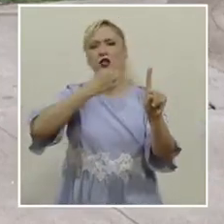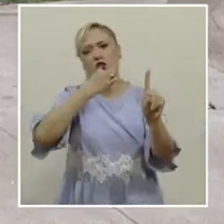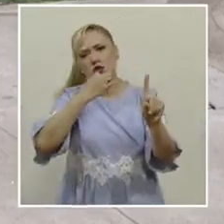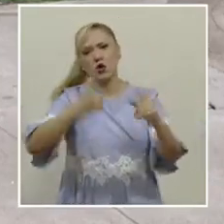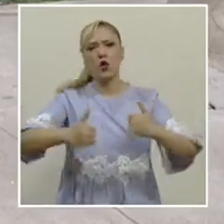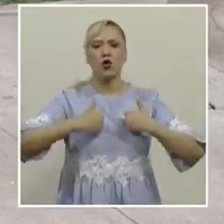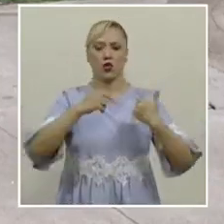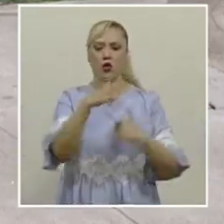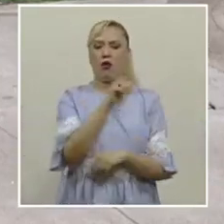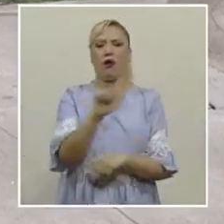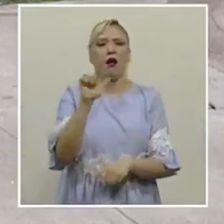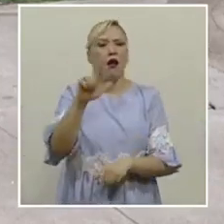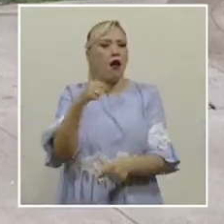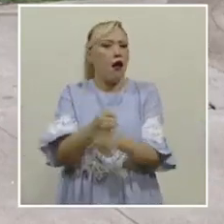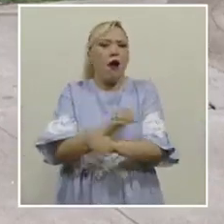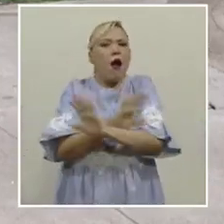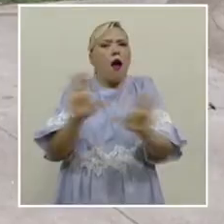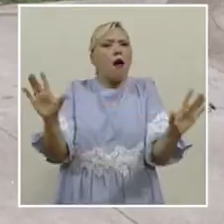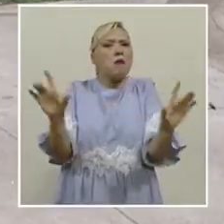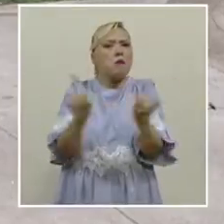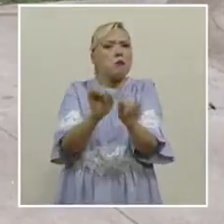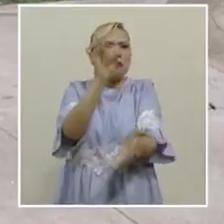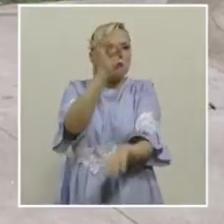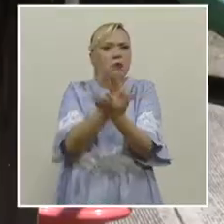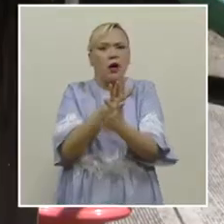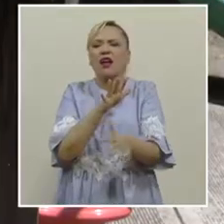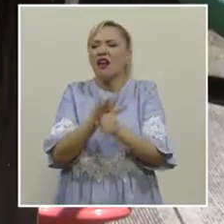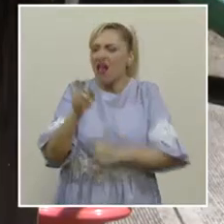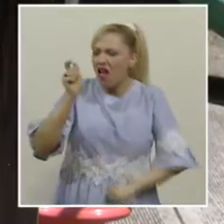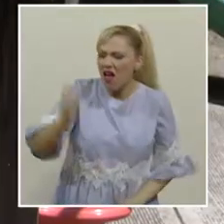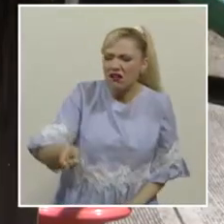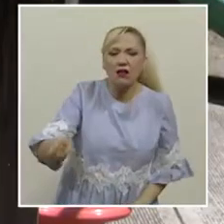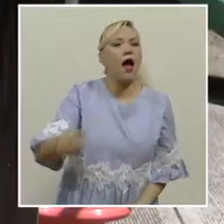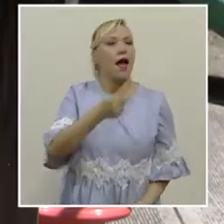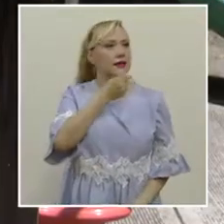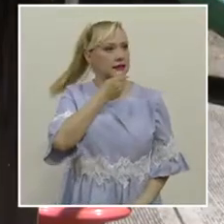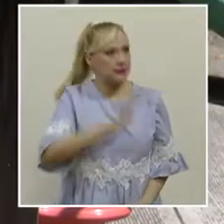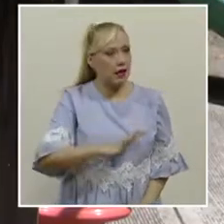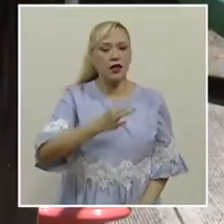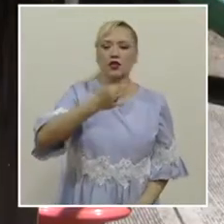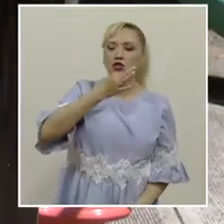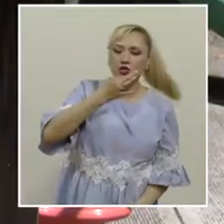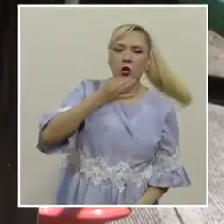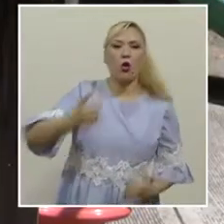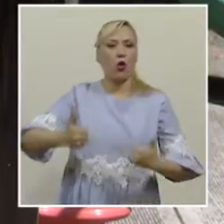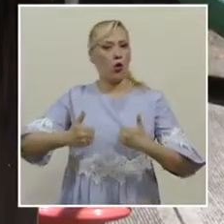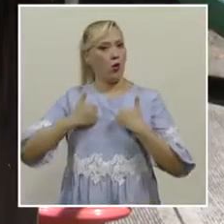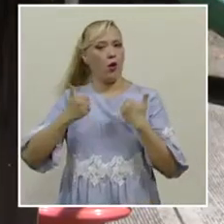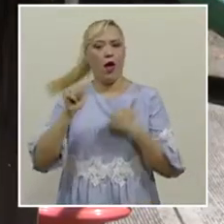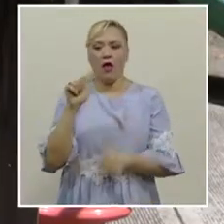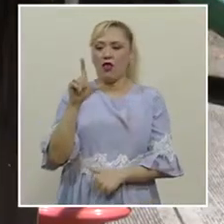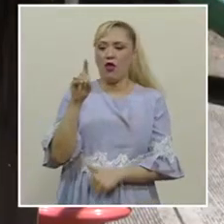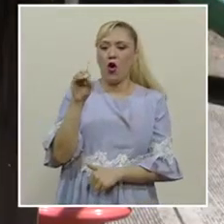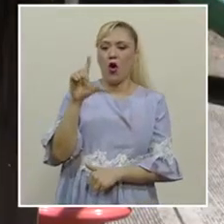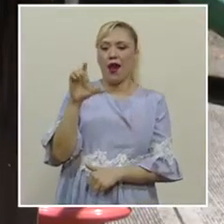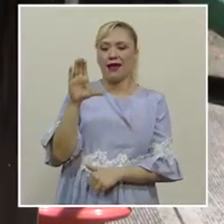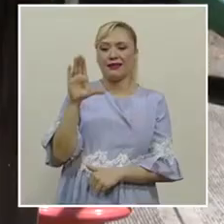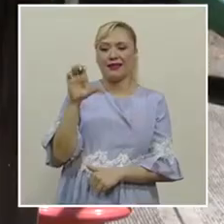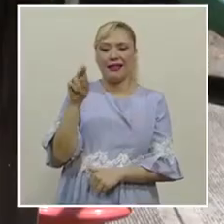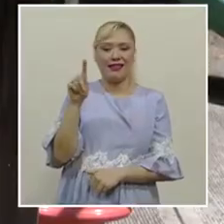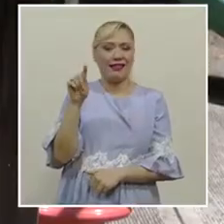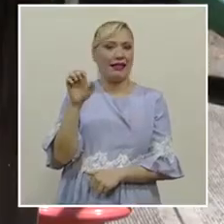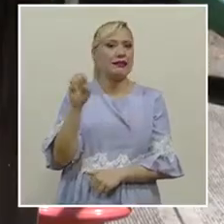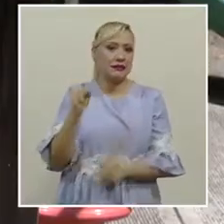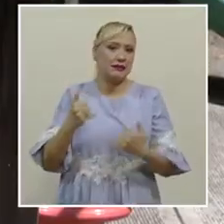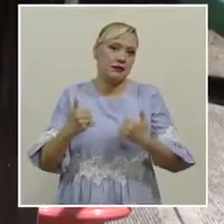sea el caso, resulta fundamental para reconocerlas como titulares de derechos. Además, el hecho de que los juzgadores les nombren